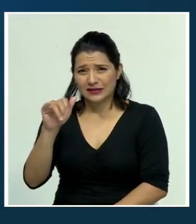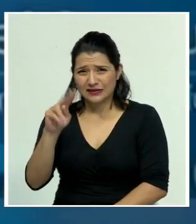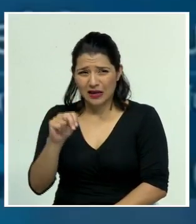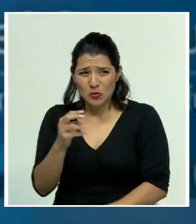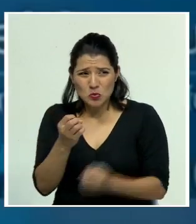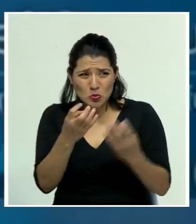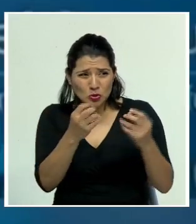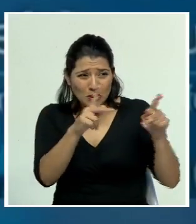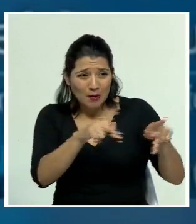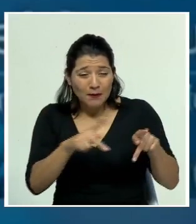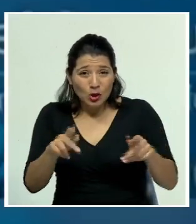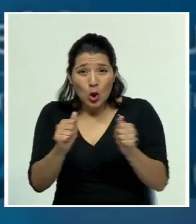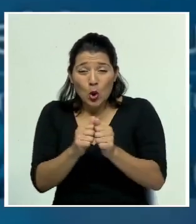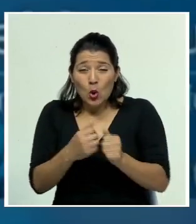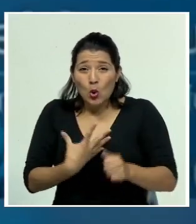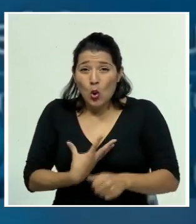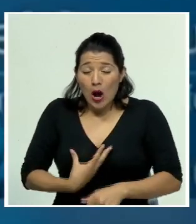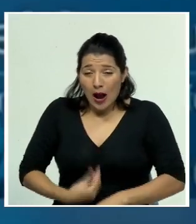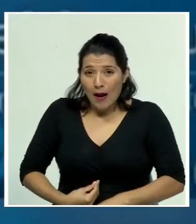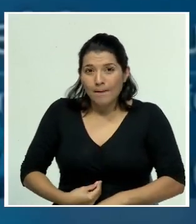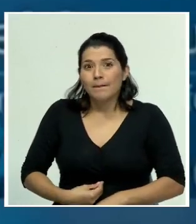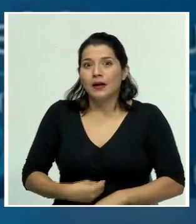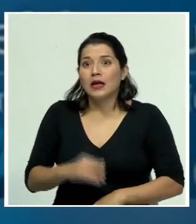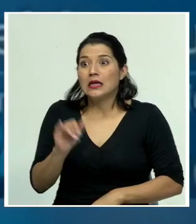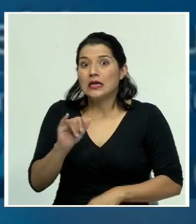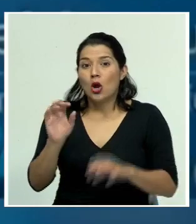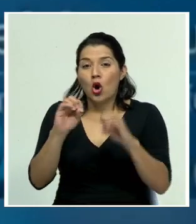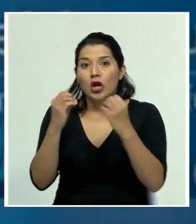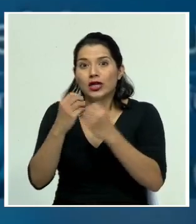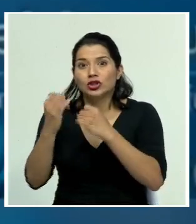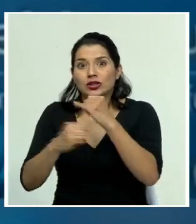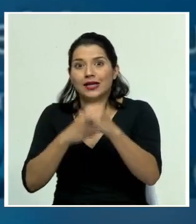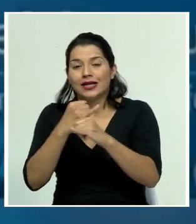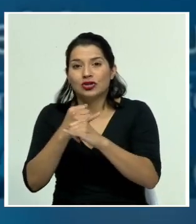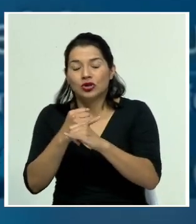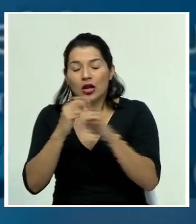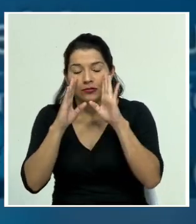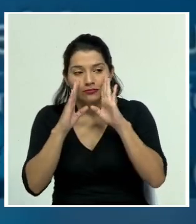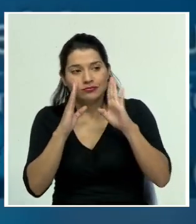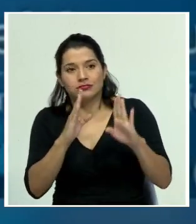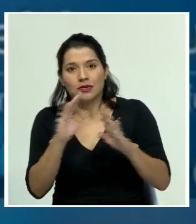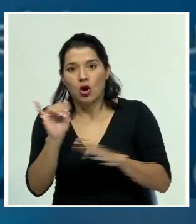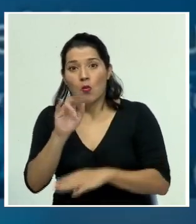de personas, como alertan organizaciones internacionales como UNICEF.